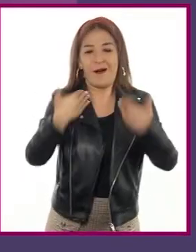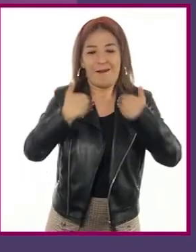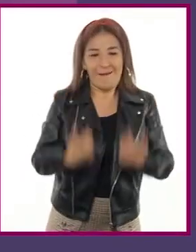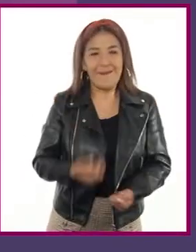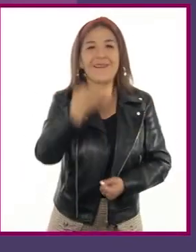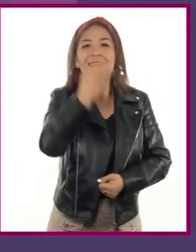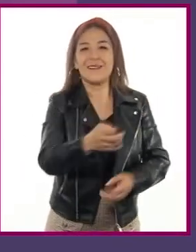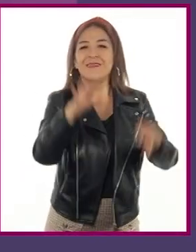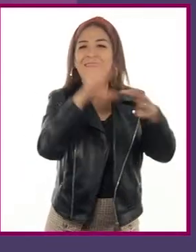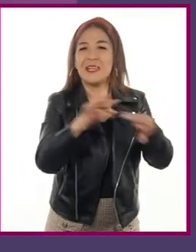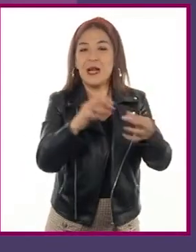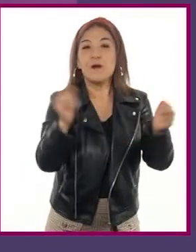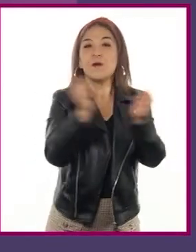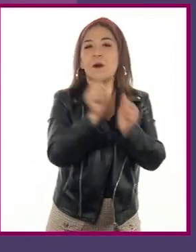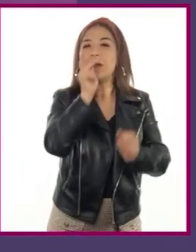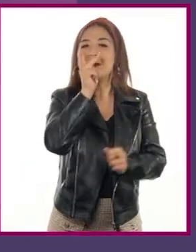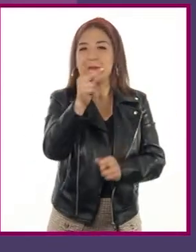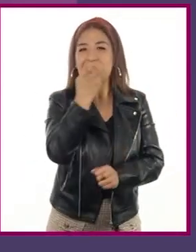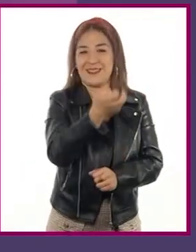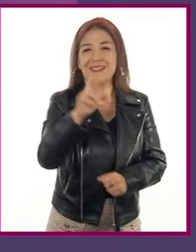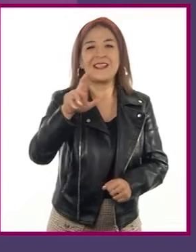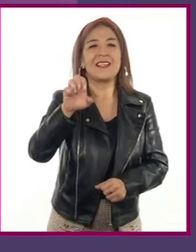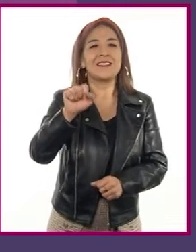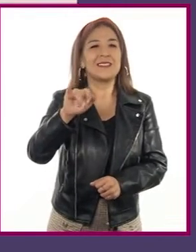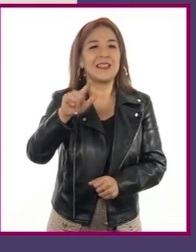lo relacionado a este tema.